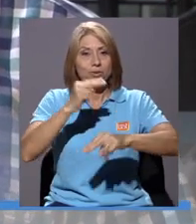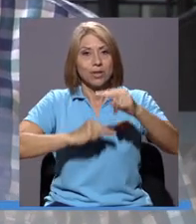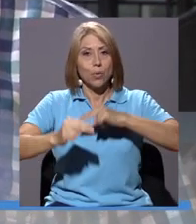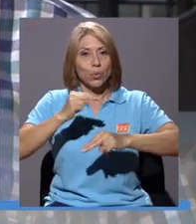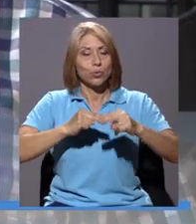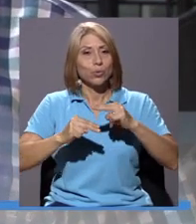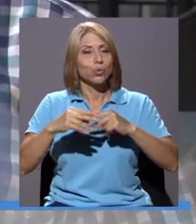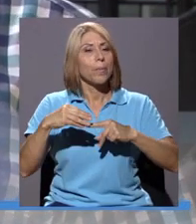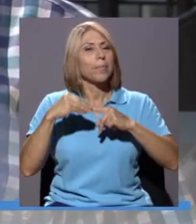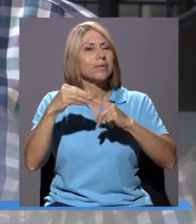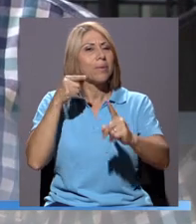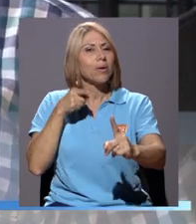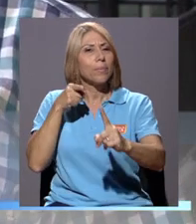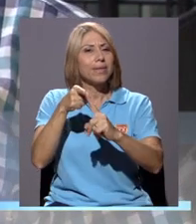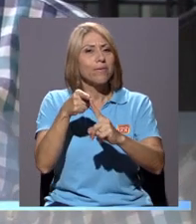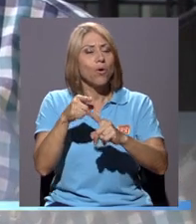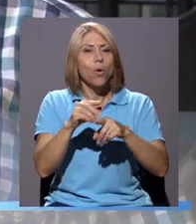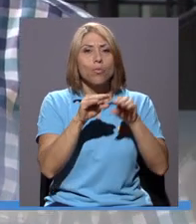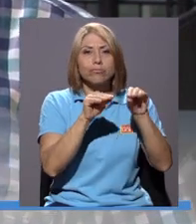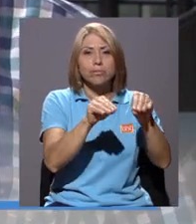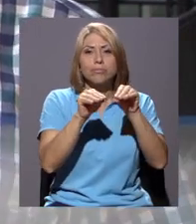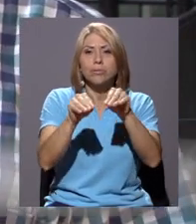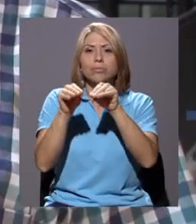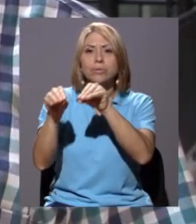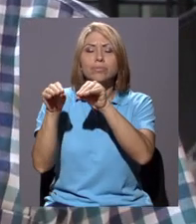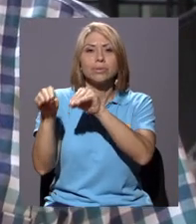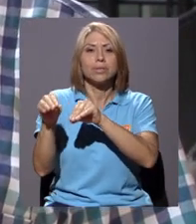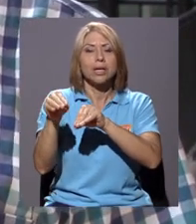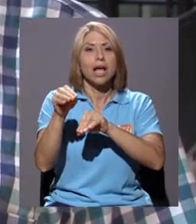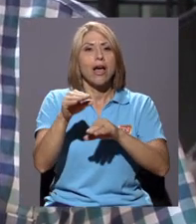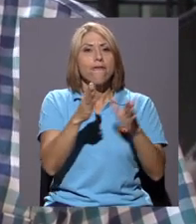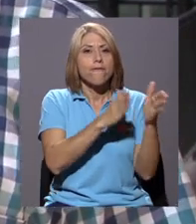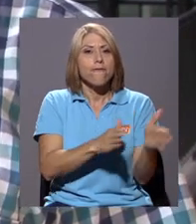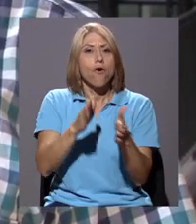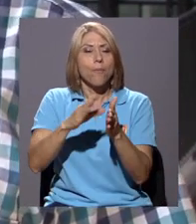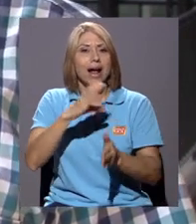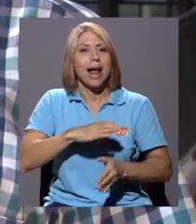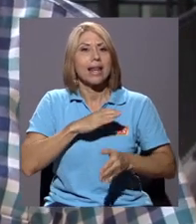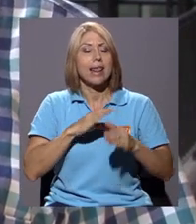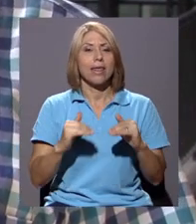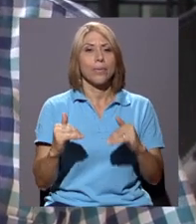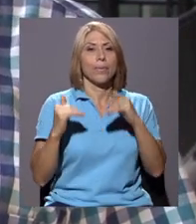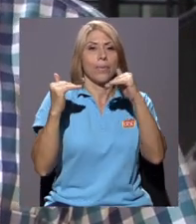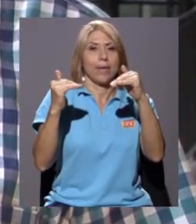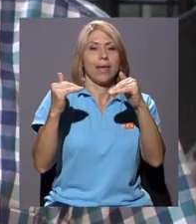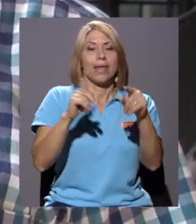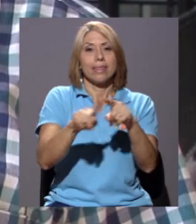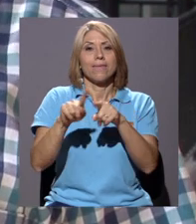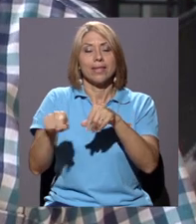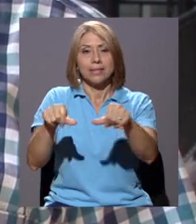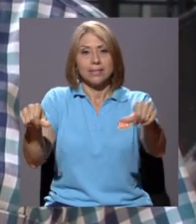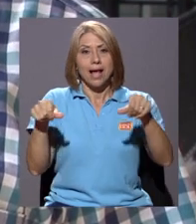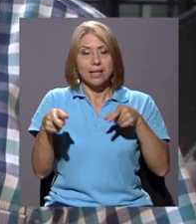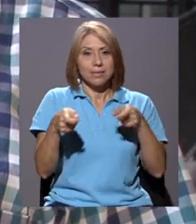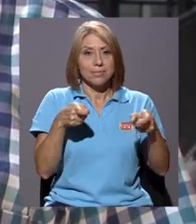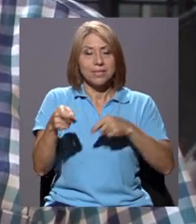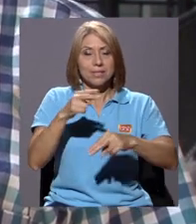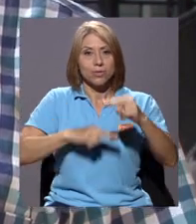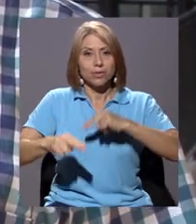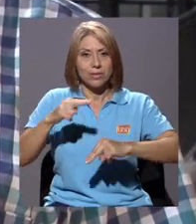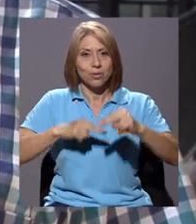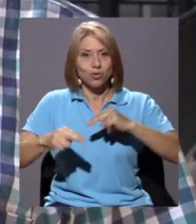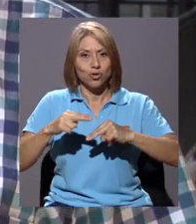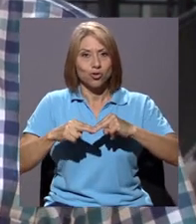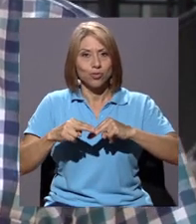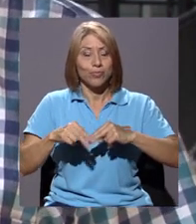principal objetivo, brindar formación de muy alta calidad en diferentes áreas de administración de negocios. Los programas se dirigen a